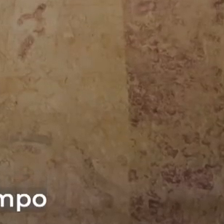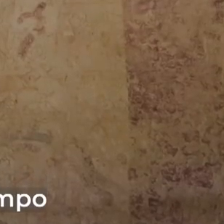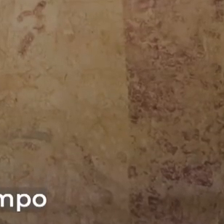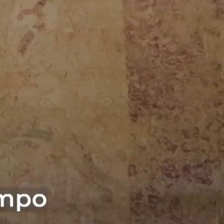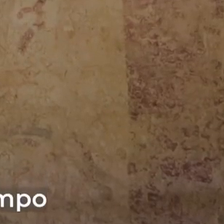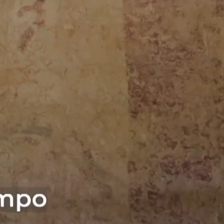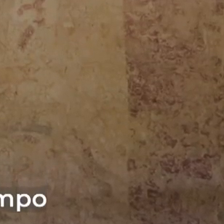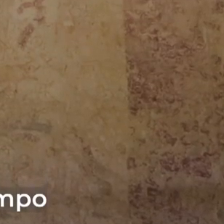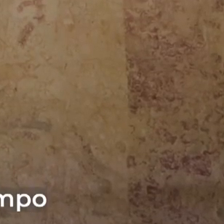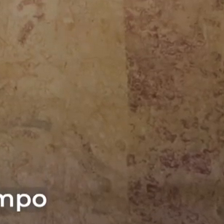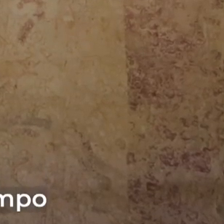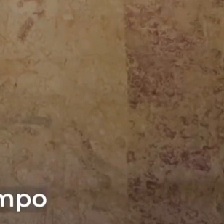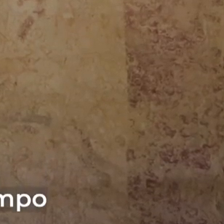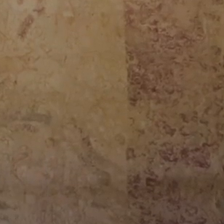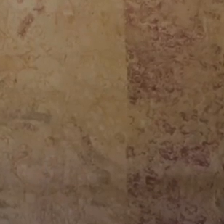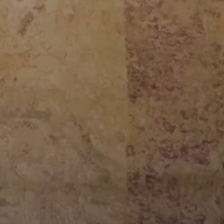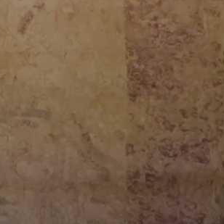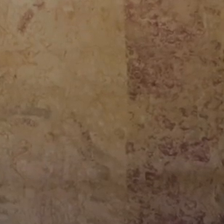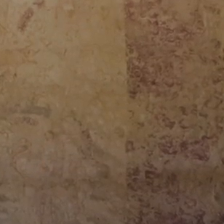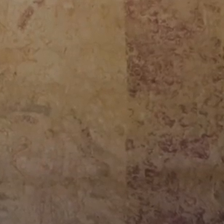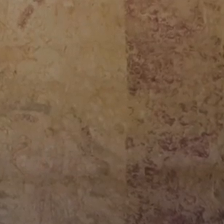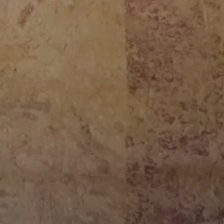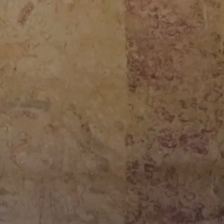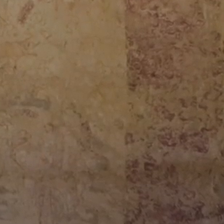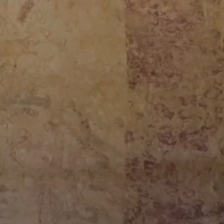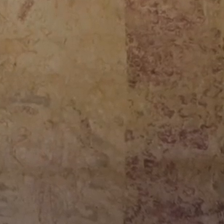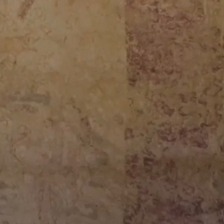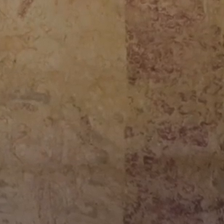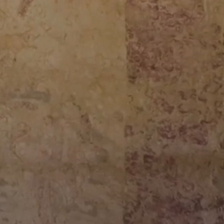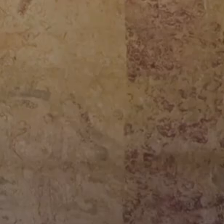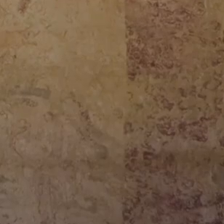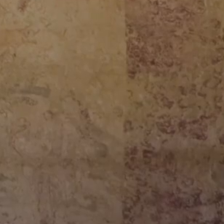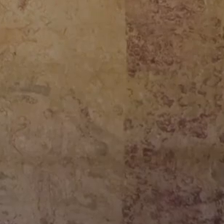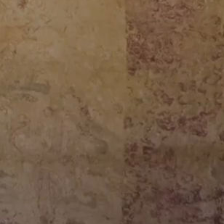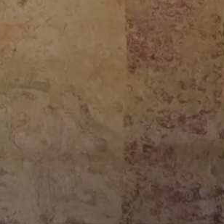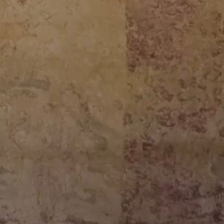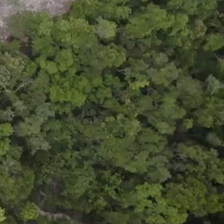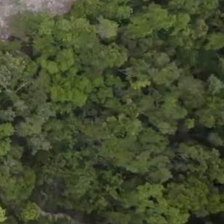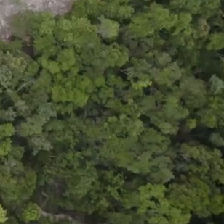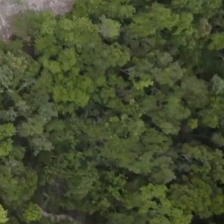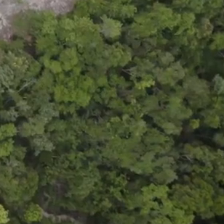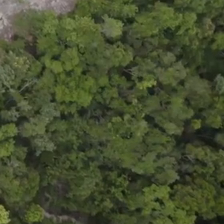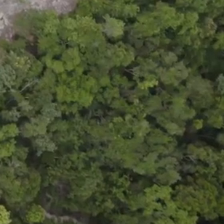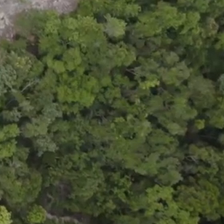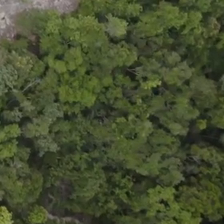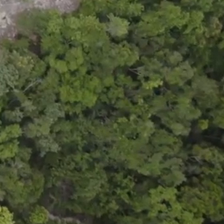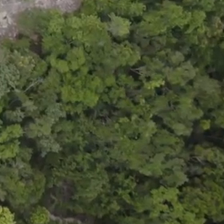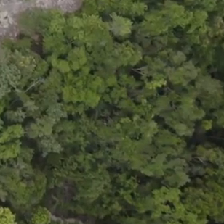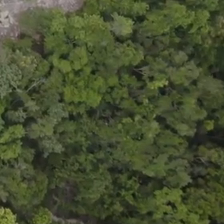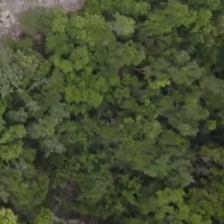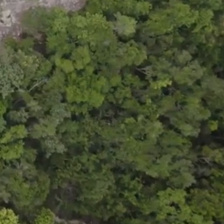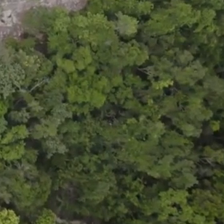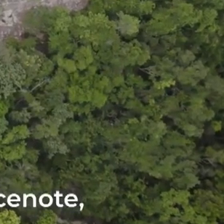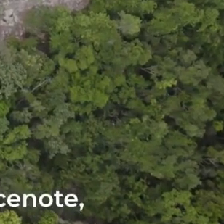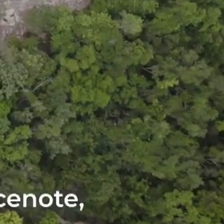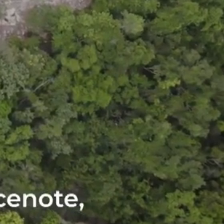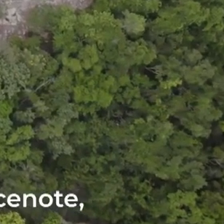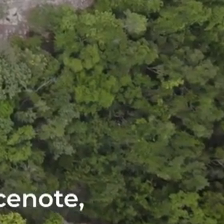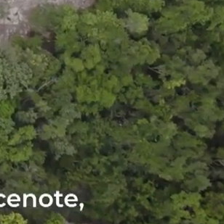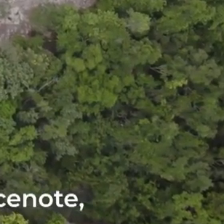sobrevivir al embate del tiempo y las condiciones climáticas. Así como el grupo del jaguar,